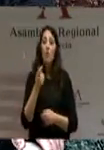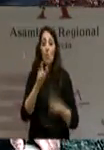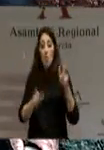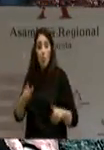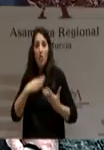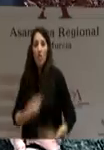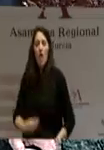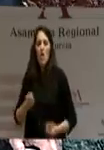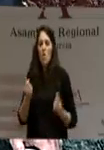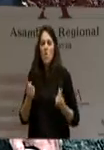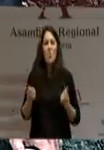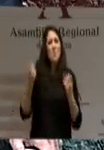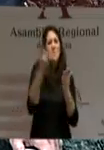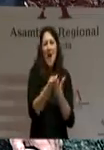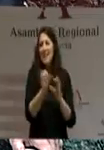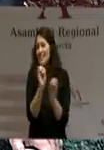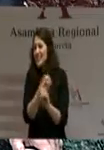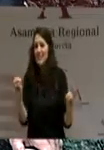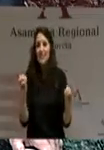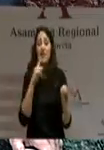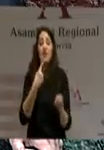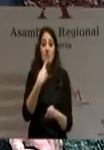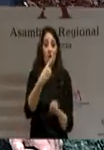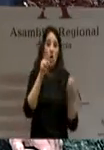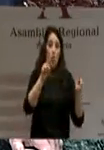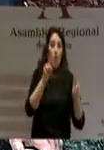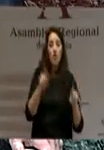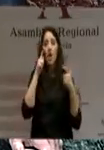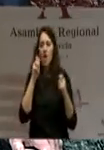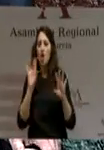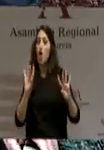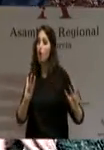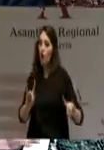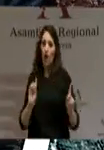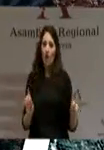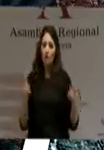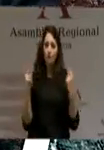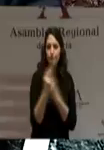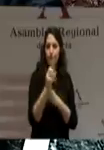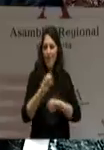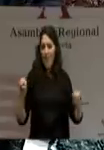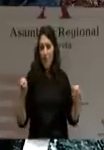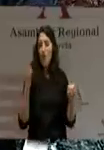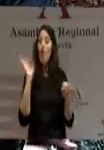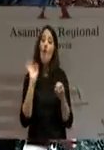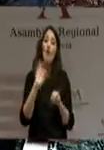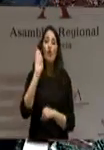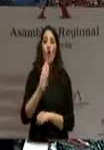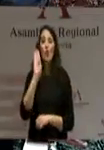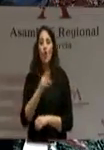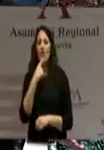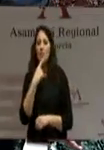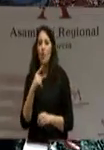literal. Dijo también, la sanidad y la educación no se tocan. O aquello de que con la corrupción tendremos tolerancia